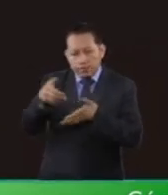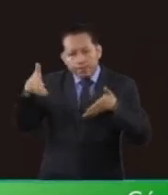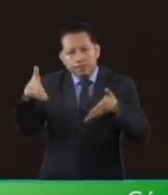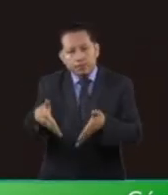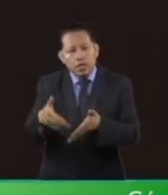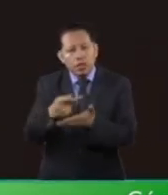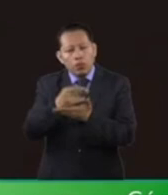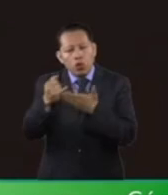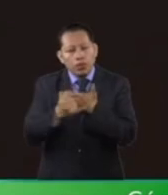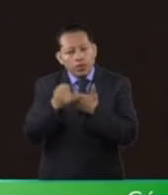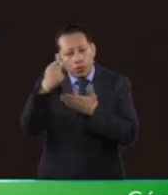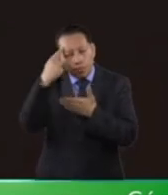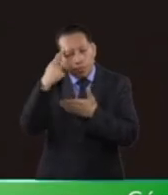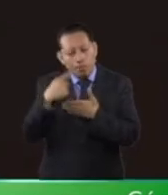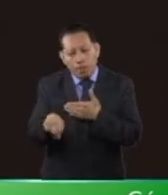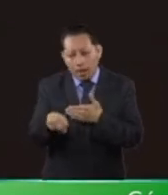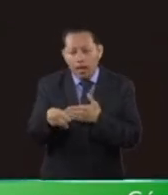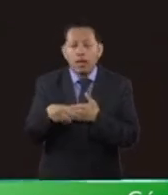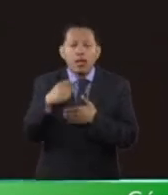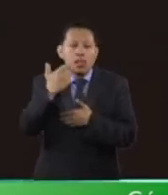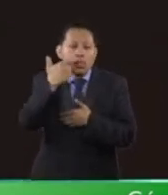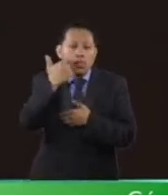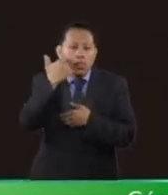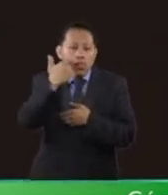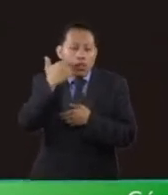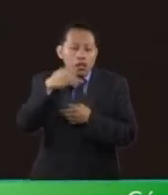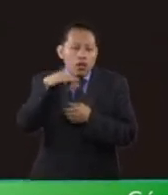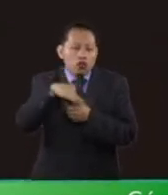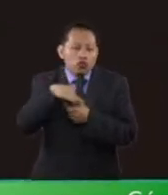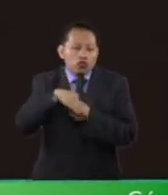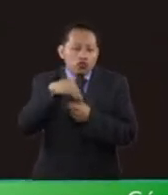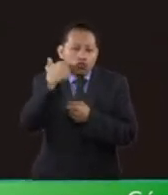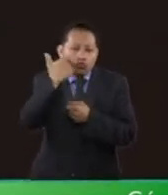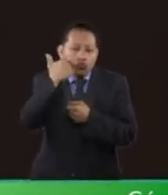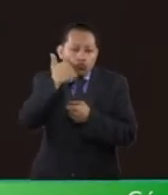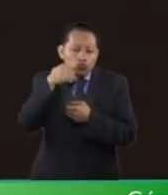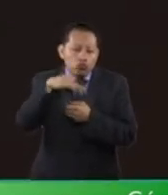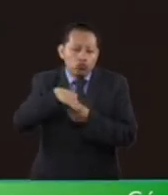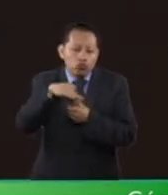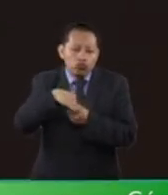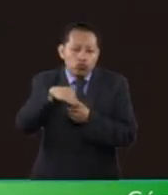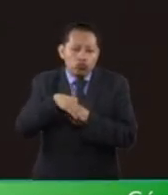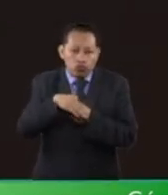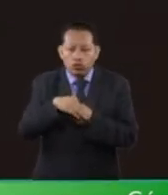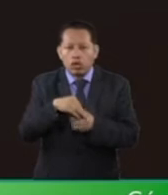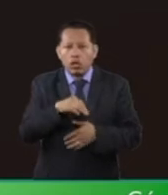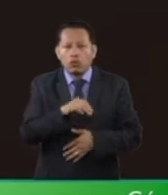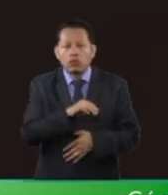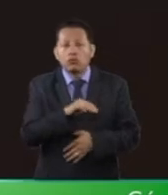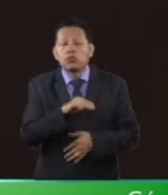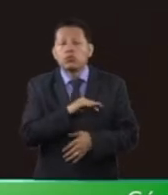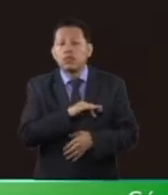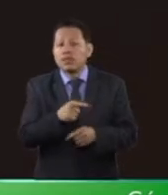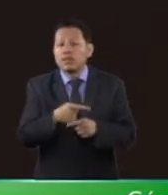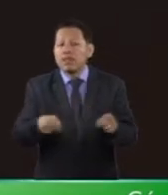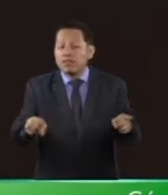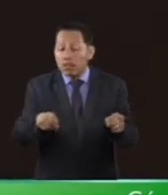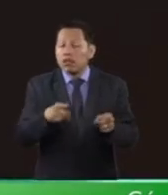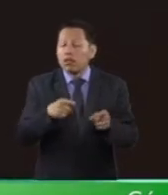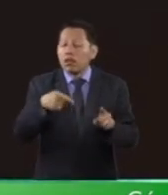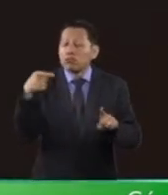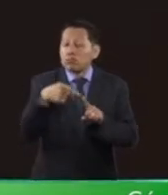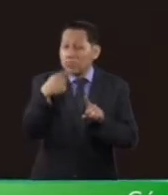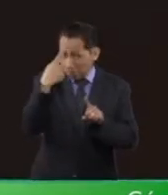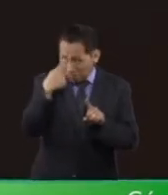más redituar electoralmente al partido en el gobierno, en lugar de apostar al desarrollo y a la